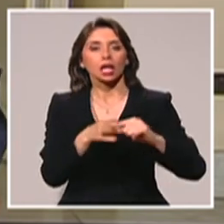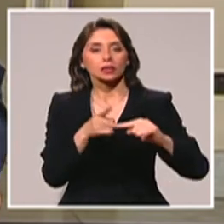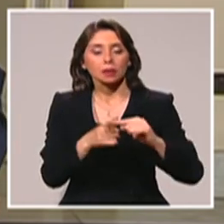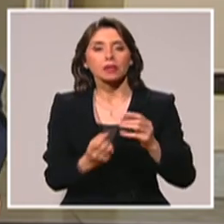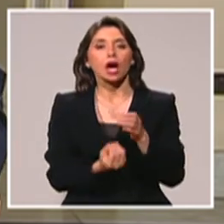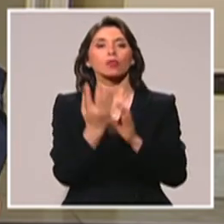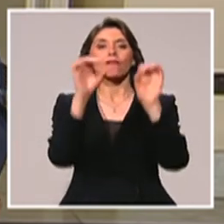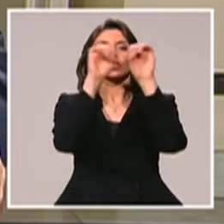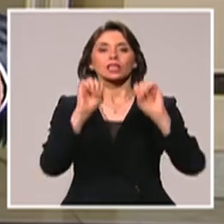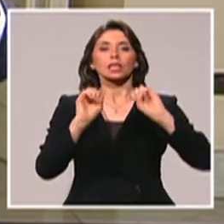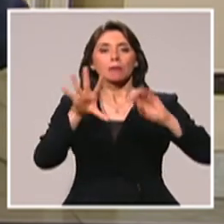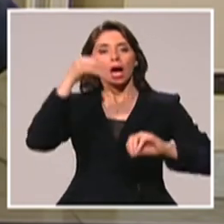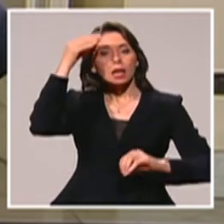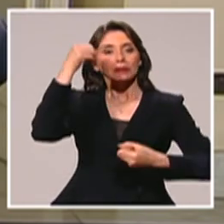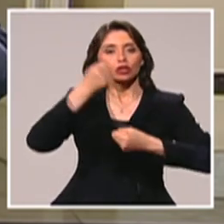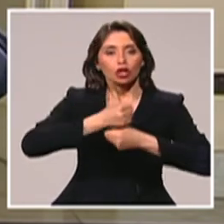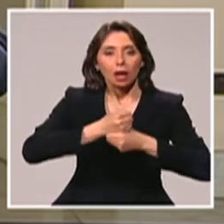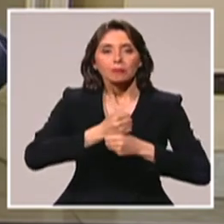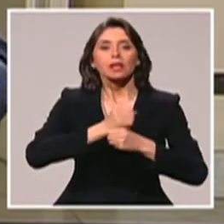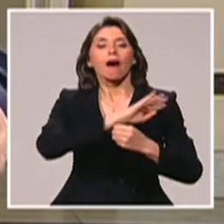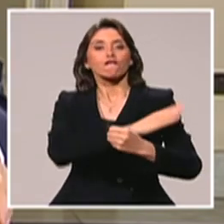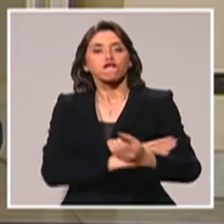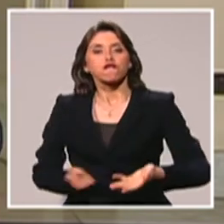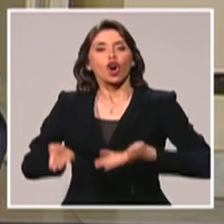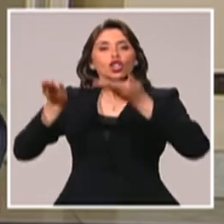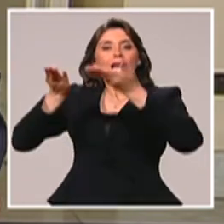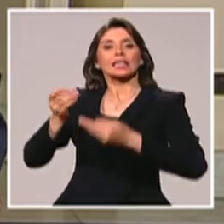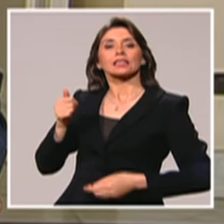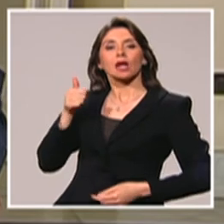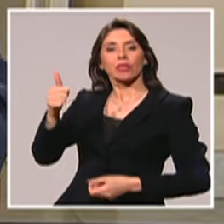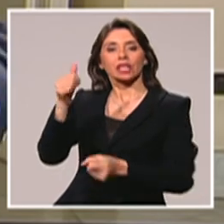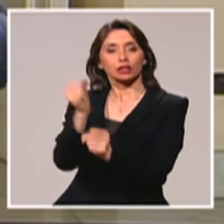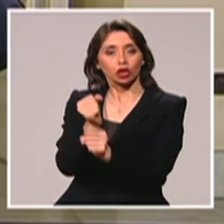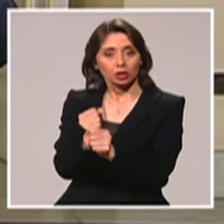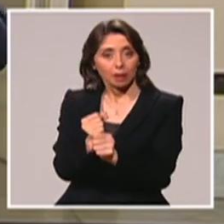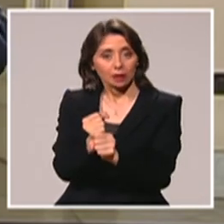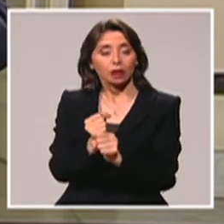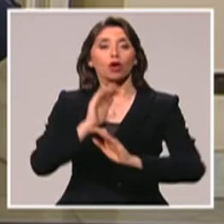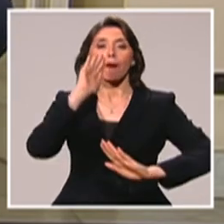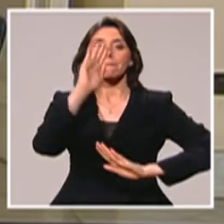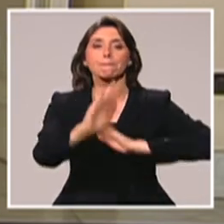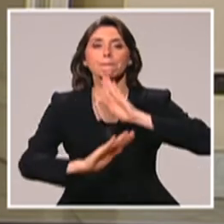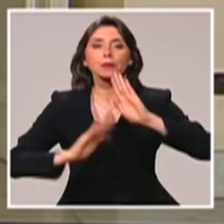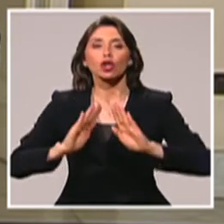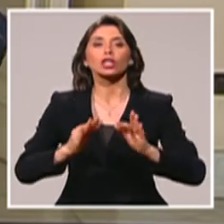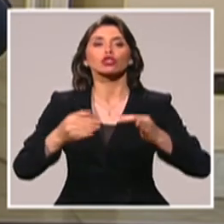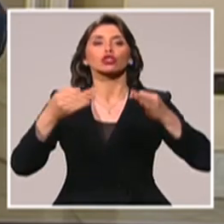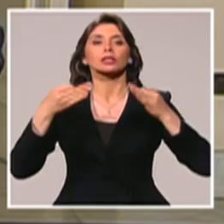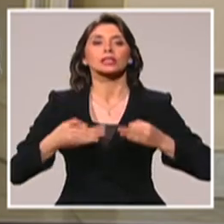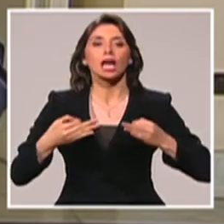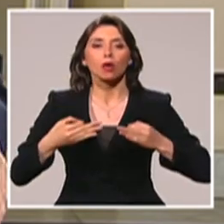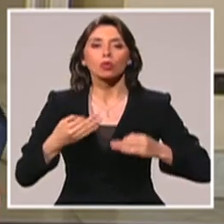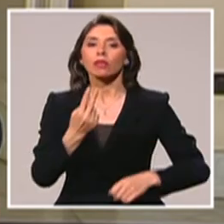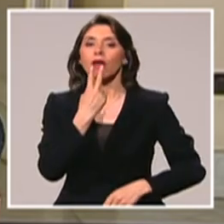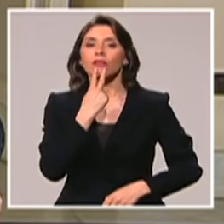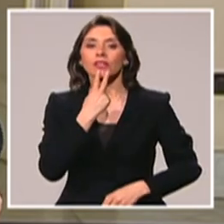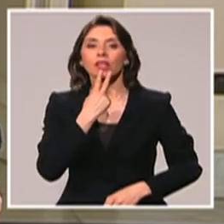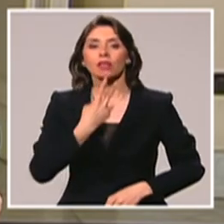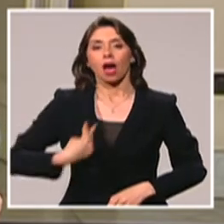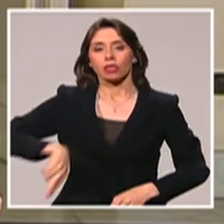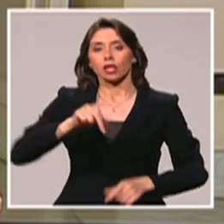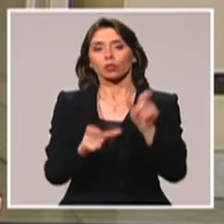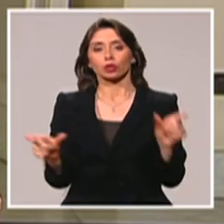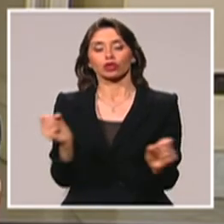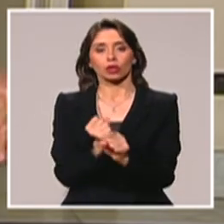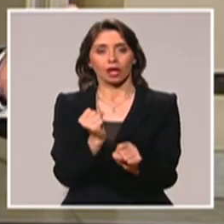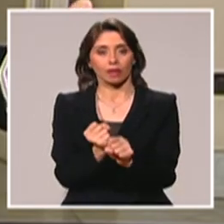capacitación laboral el fortalecimiento de la dirección del trabajo y la protección de la seguridad y la vida de nuestros trabajadores